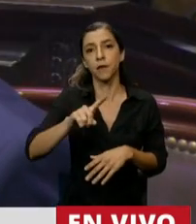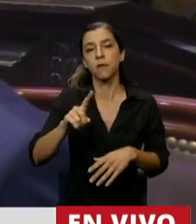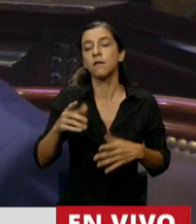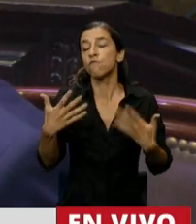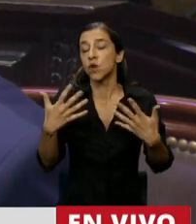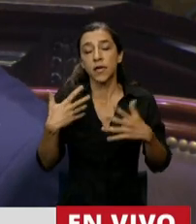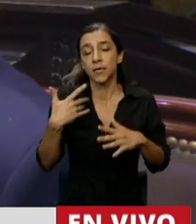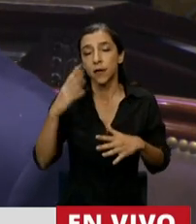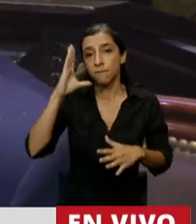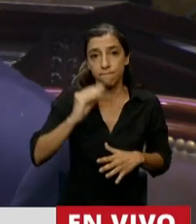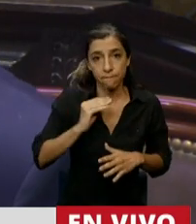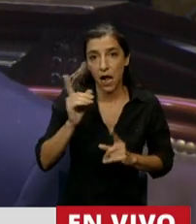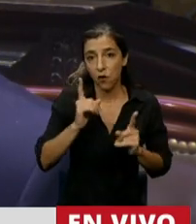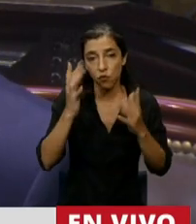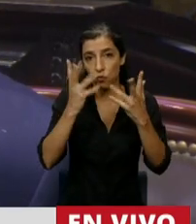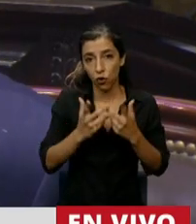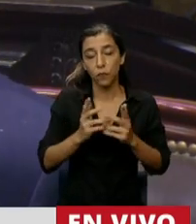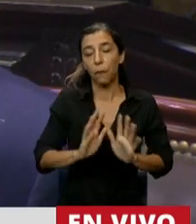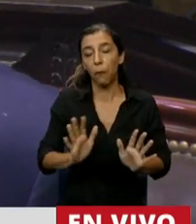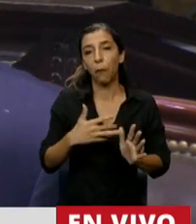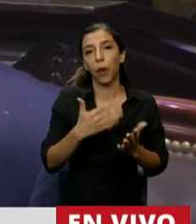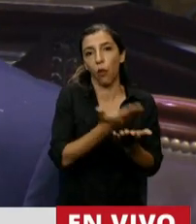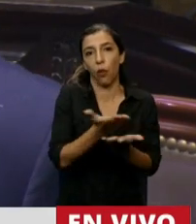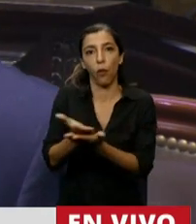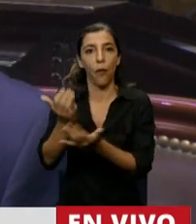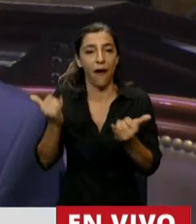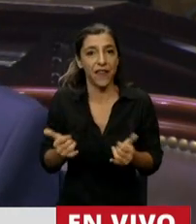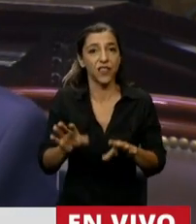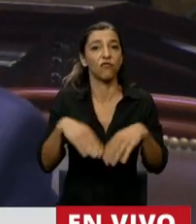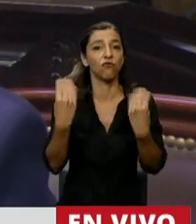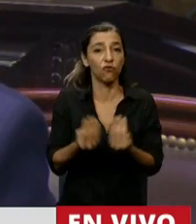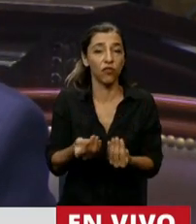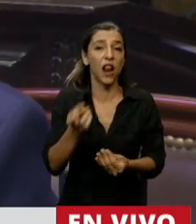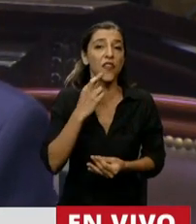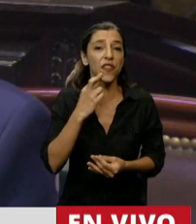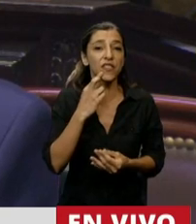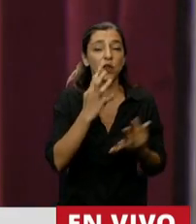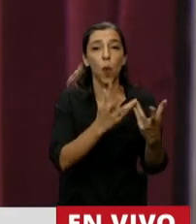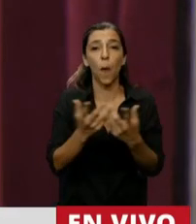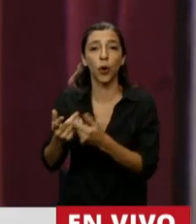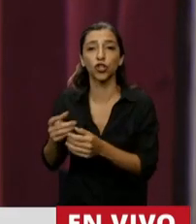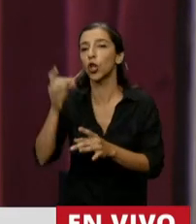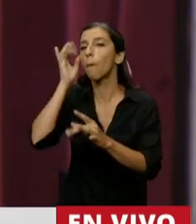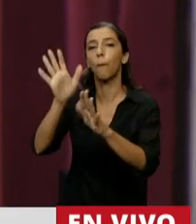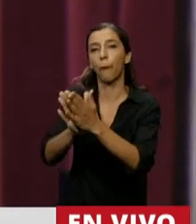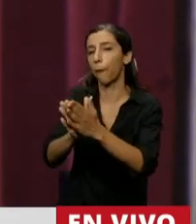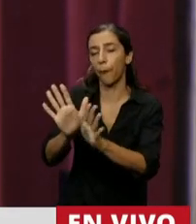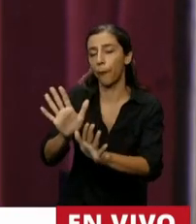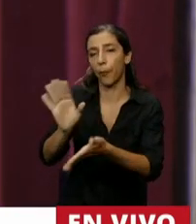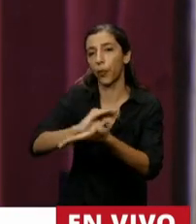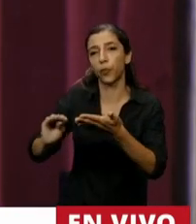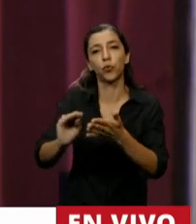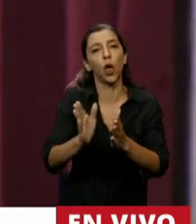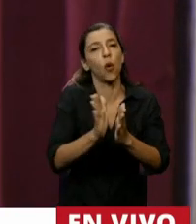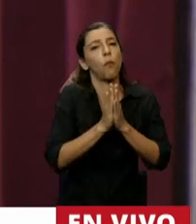olvidando de otro más. Y quiero aclarar también que hay 19 proyectos... Silencio, por favor. Discúlpeme, diputado, pero me